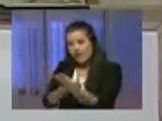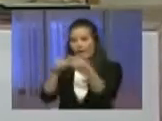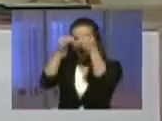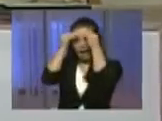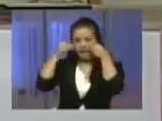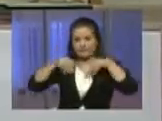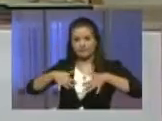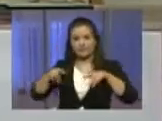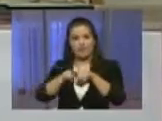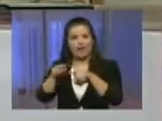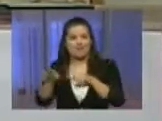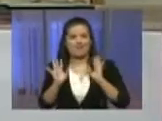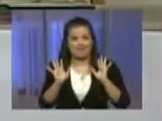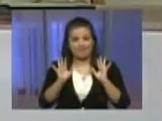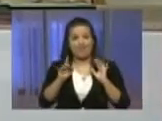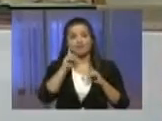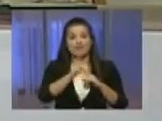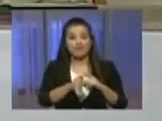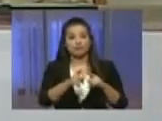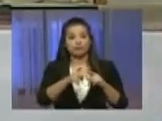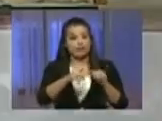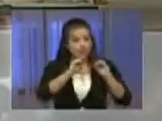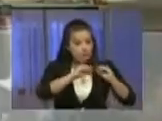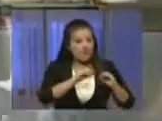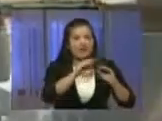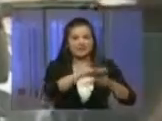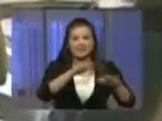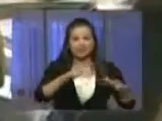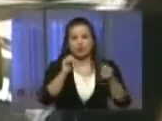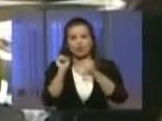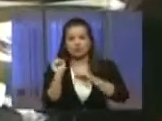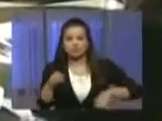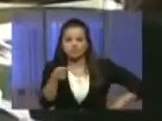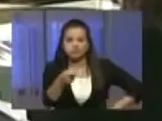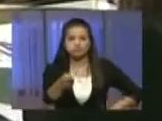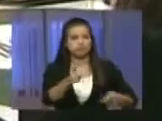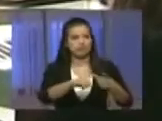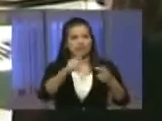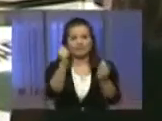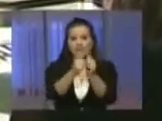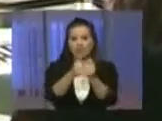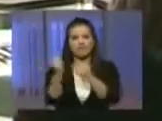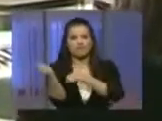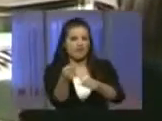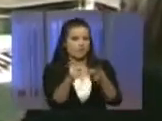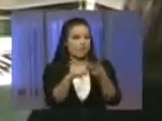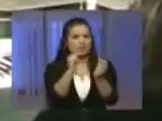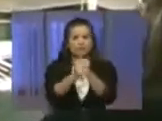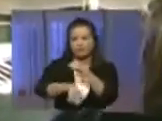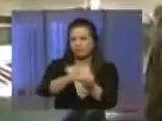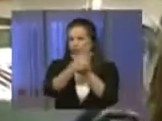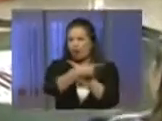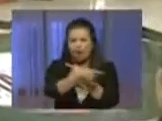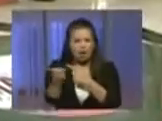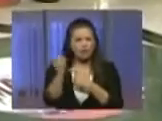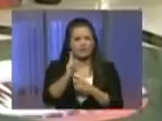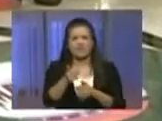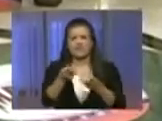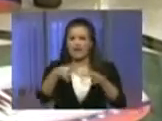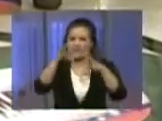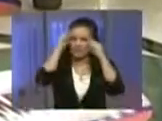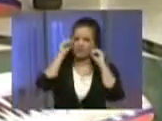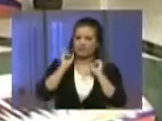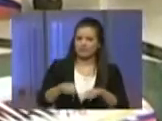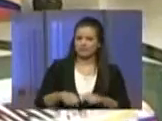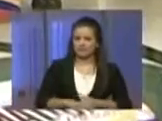atletas de campo forjarlo y es el gran reto que yo le pongo al Ministerio de